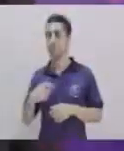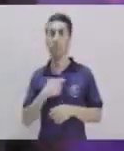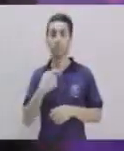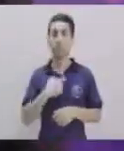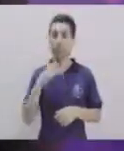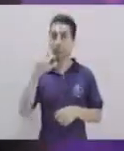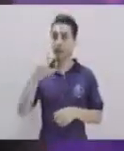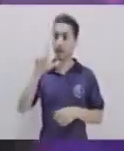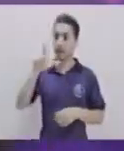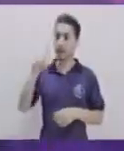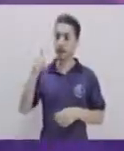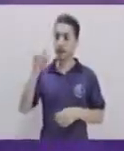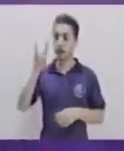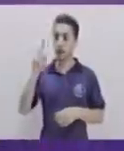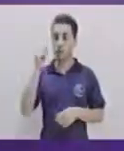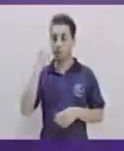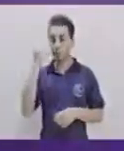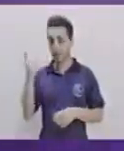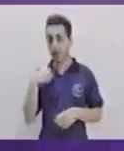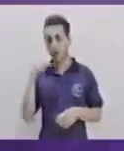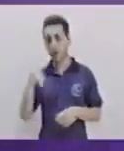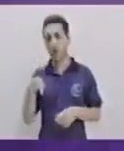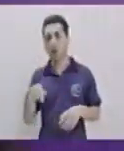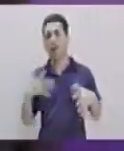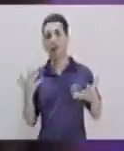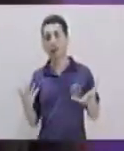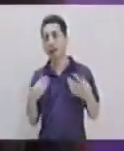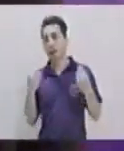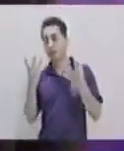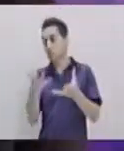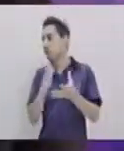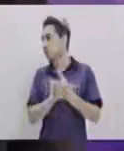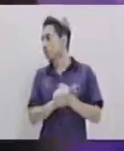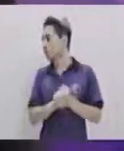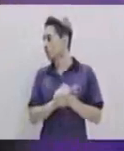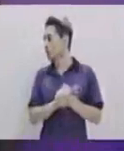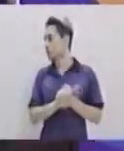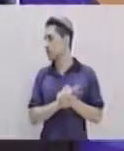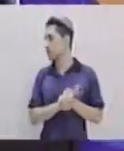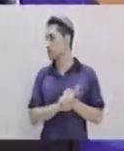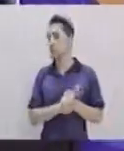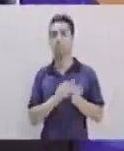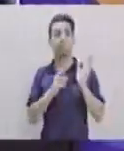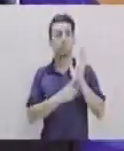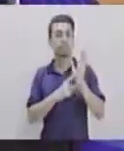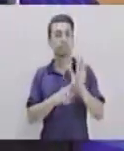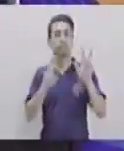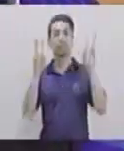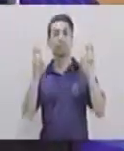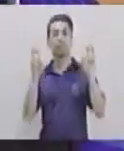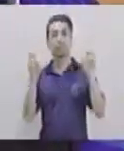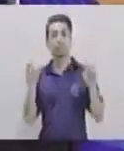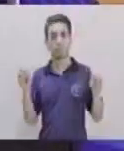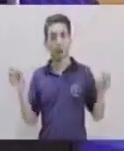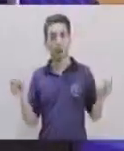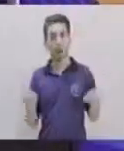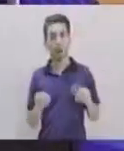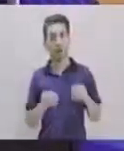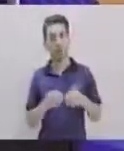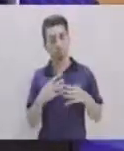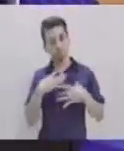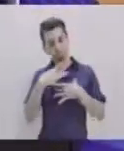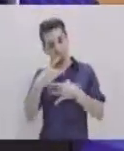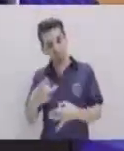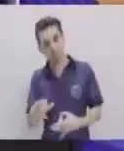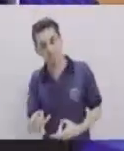la maestra Claudia Verónica Morales y el día de hoy vengo a presentarte un tema muy